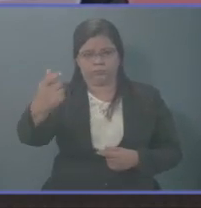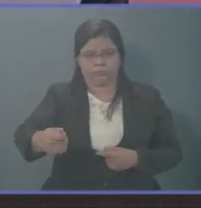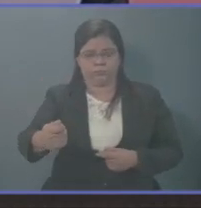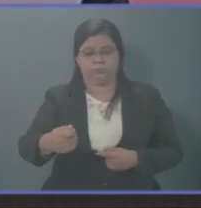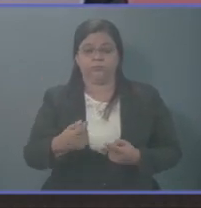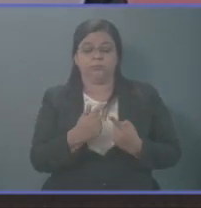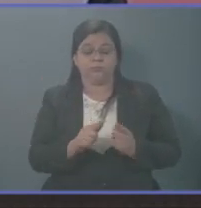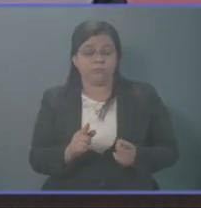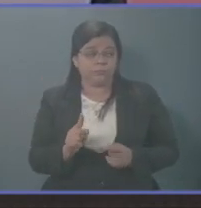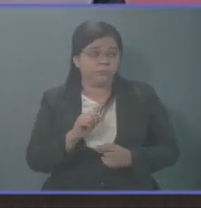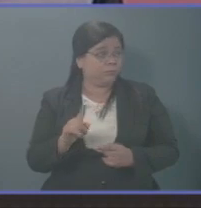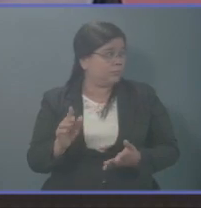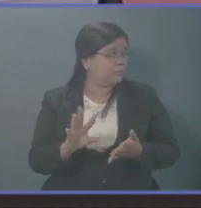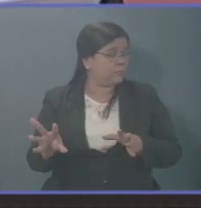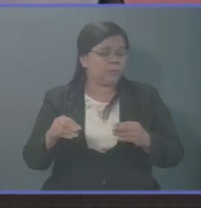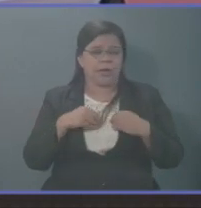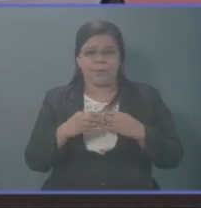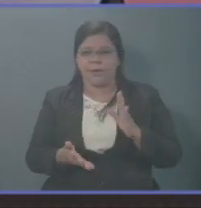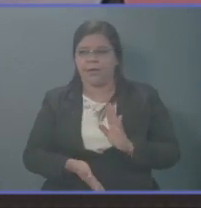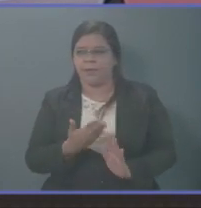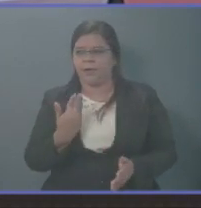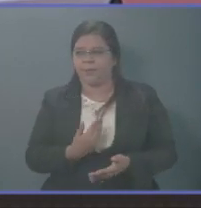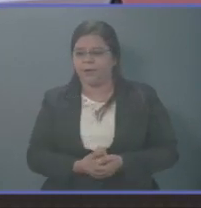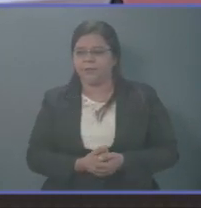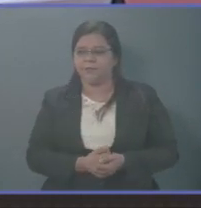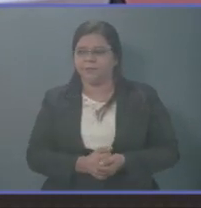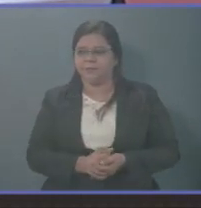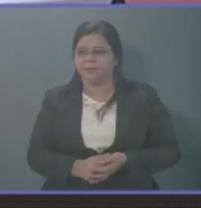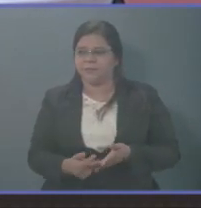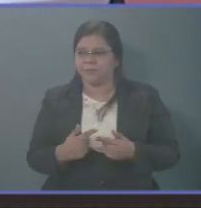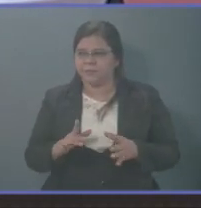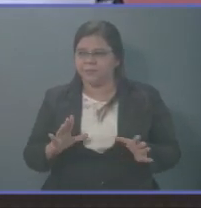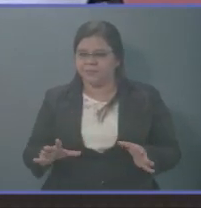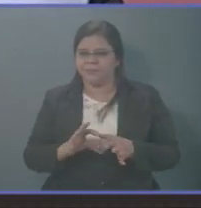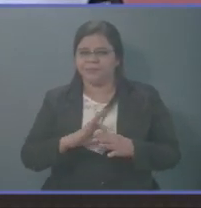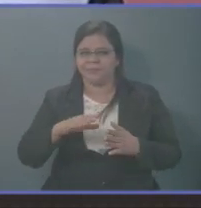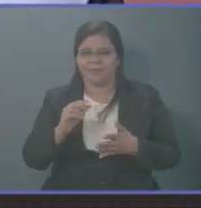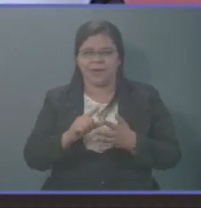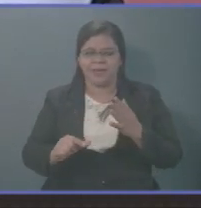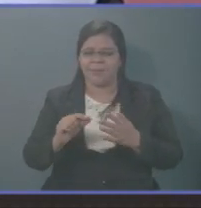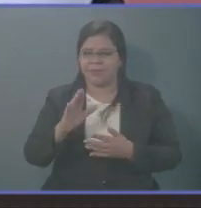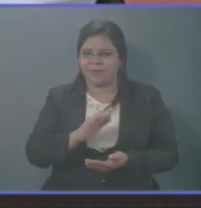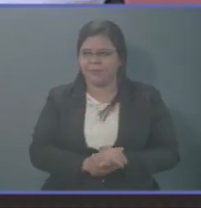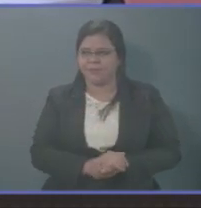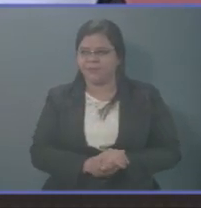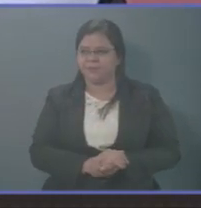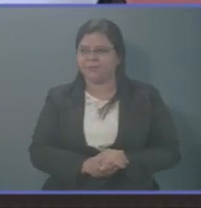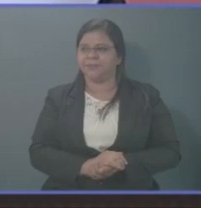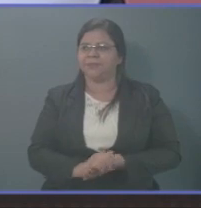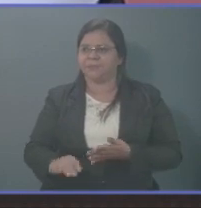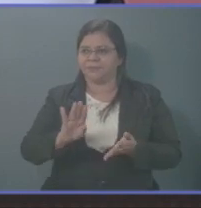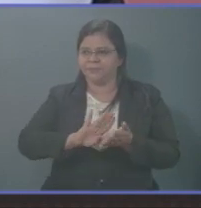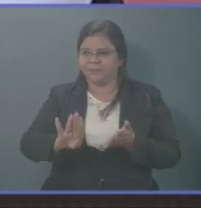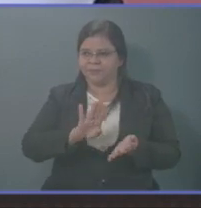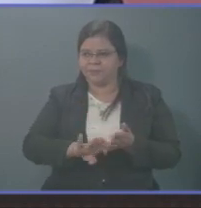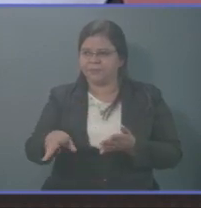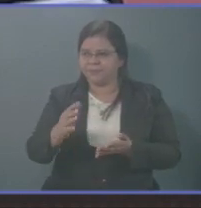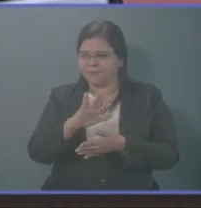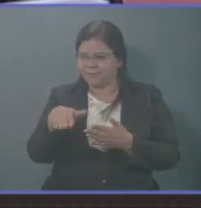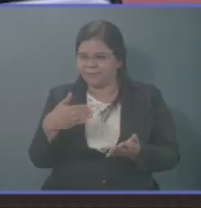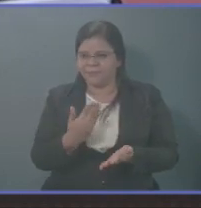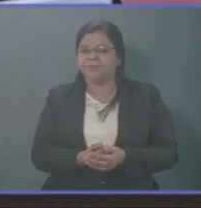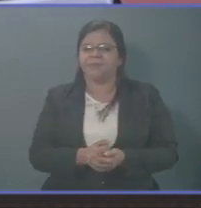sin perjuicio de lo establecido en el artículo 119, inciso segundo del Código Tributario relativo a la expedición